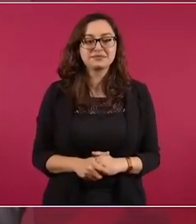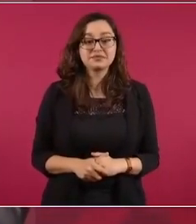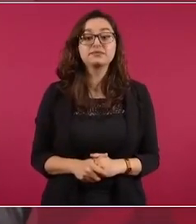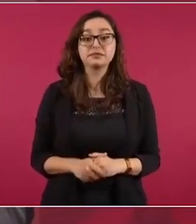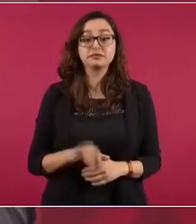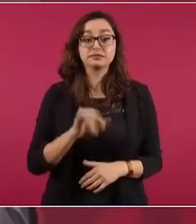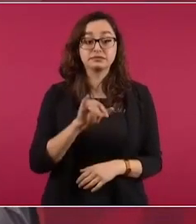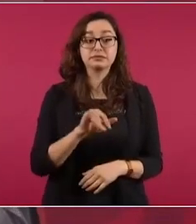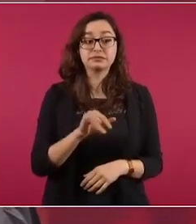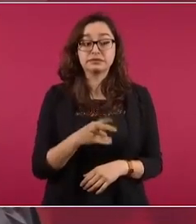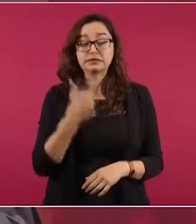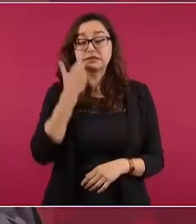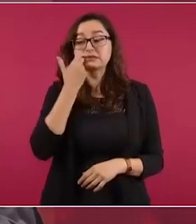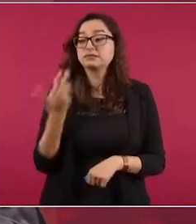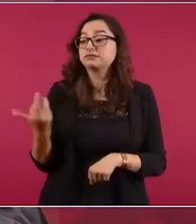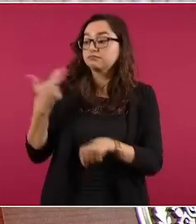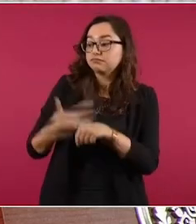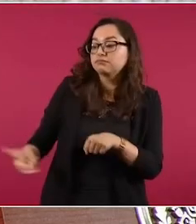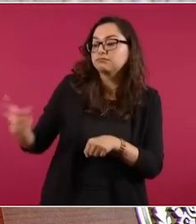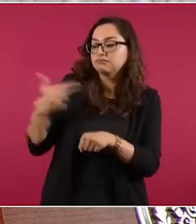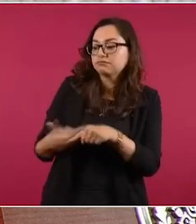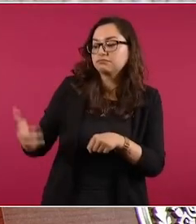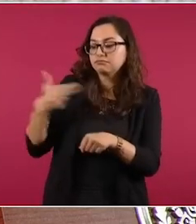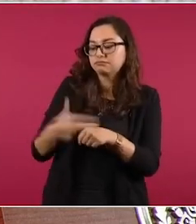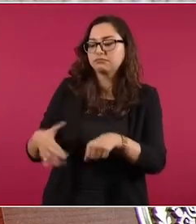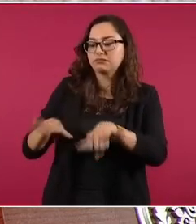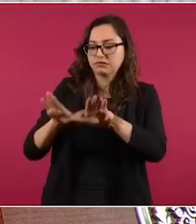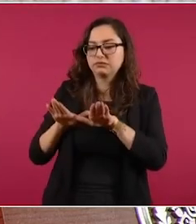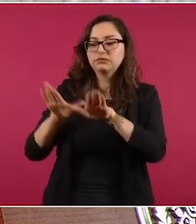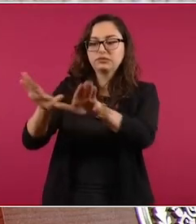sí se está trabajando en eso. Es